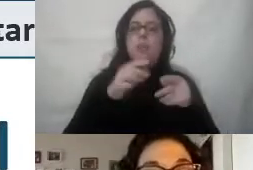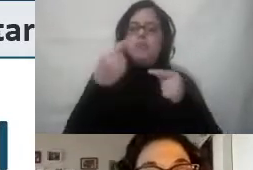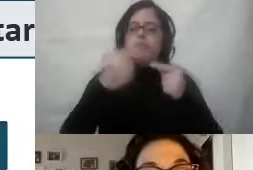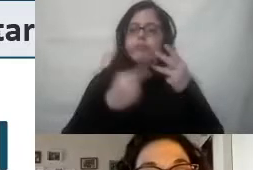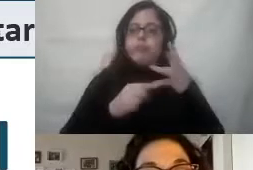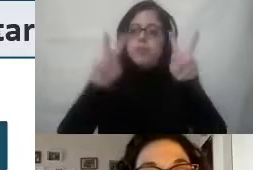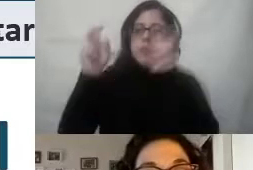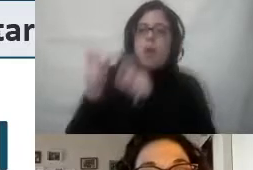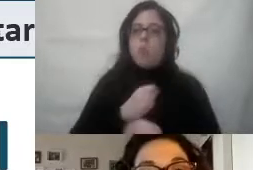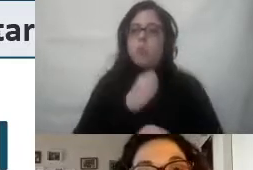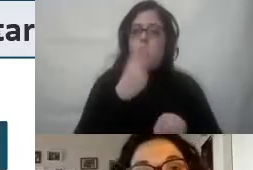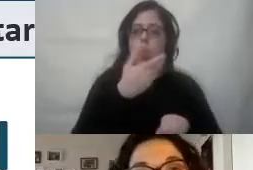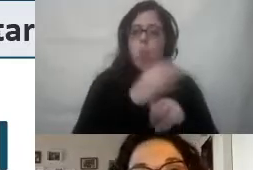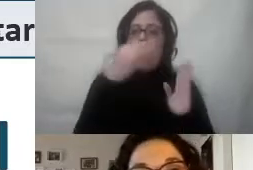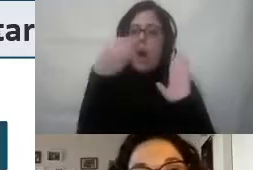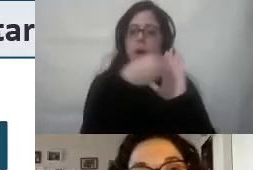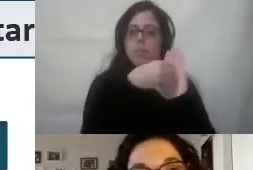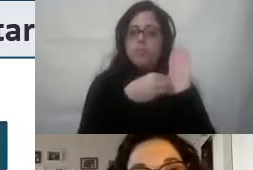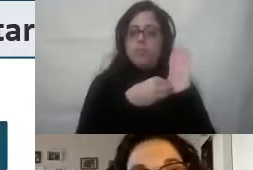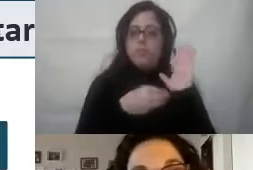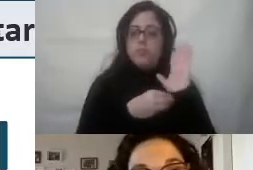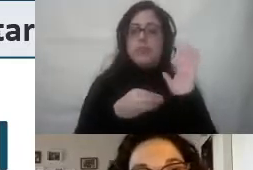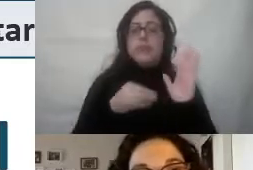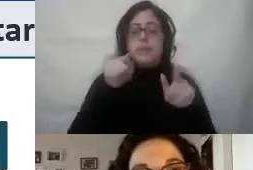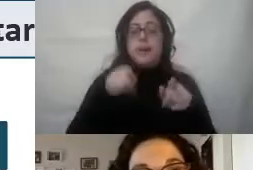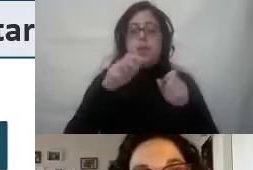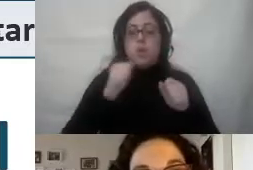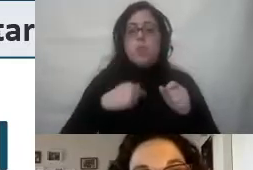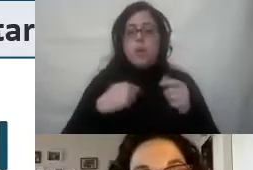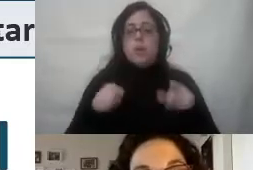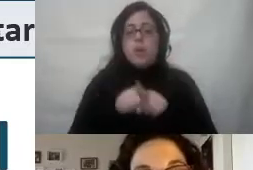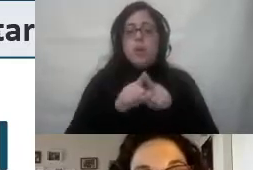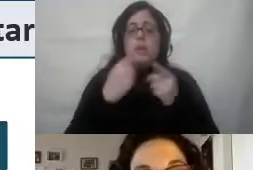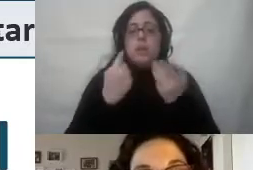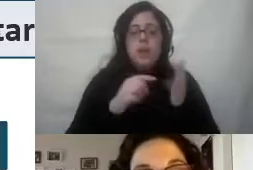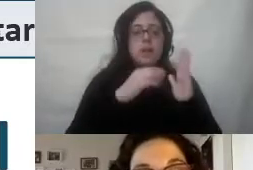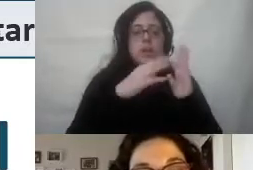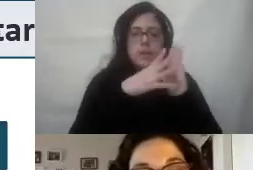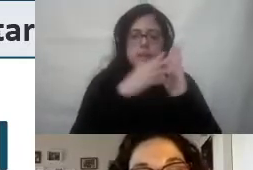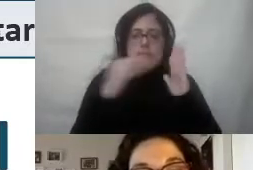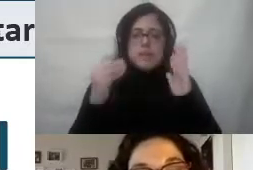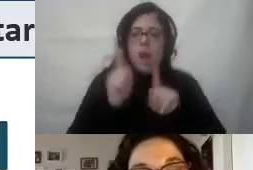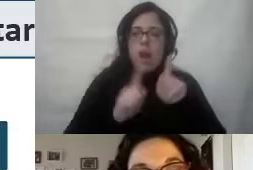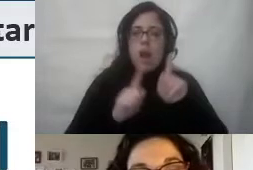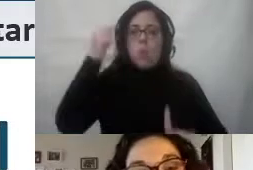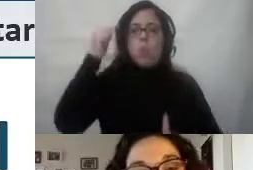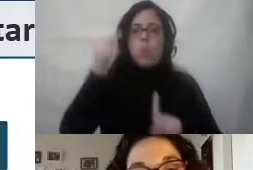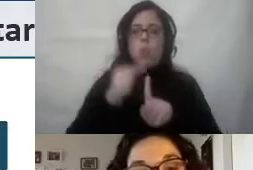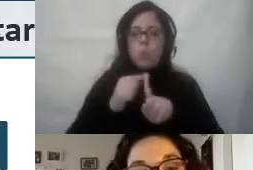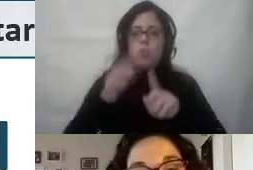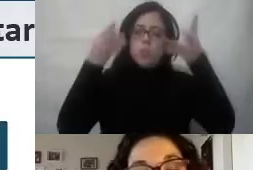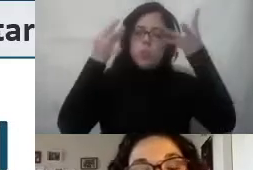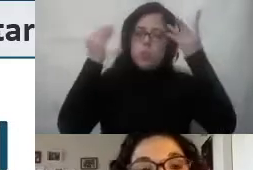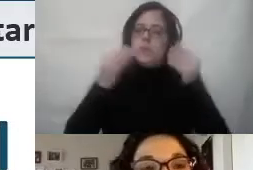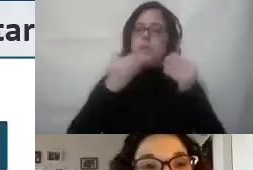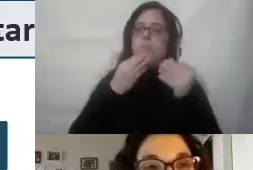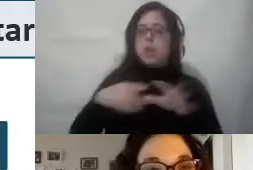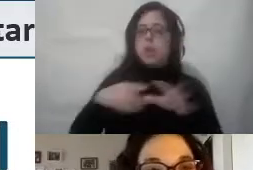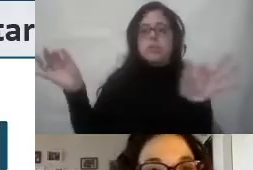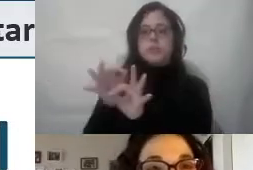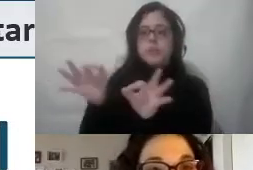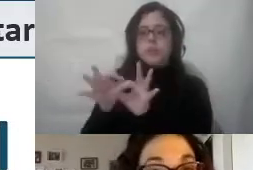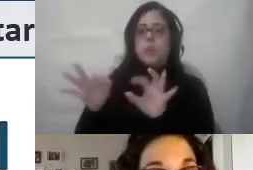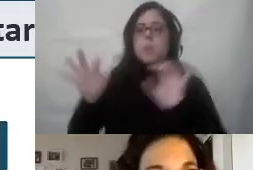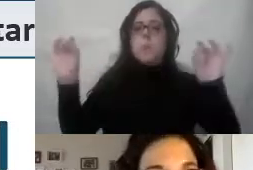sino que yo puedo tomar objetivos de aprendizaje en esa línea y plantearlos en términos de una